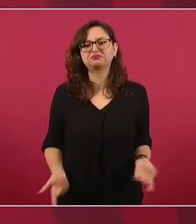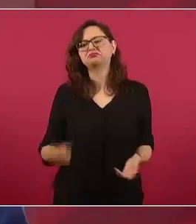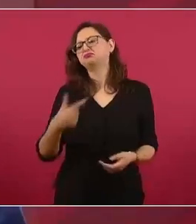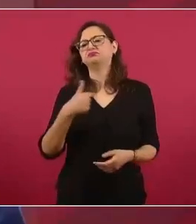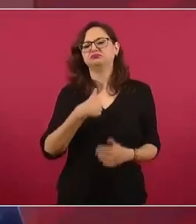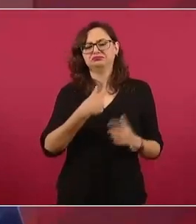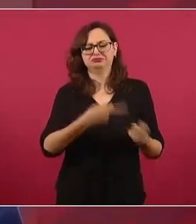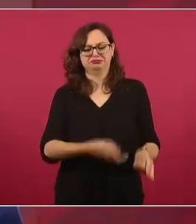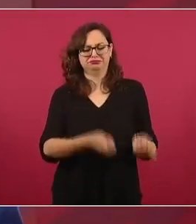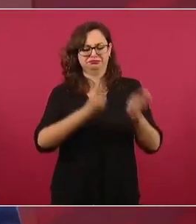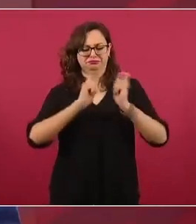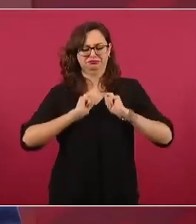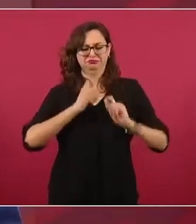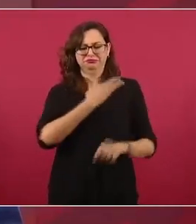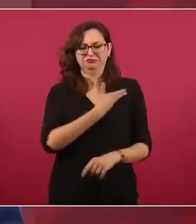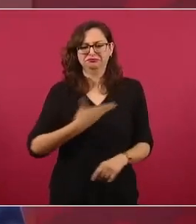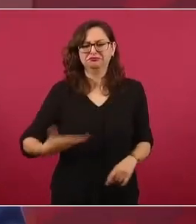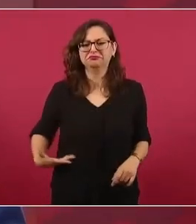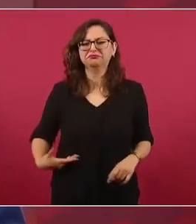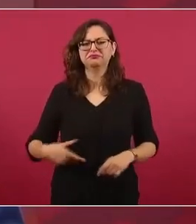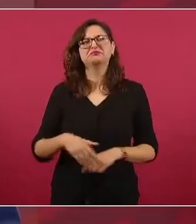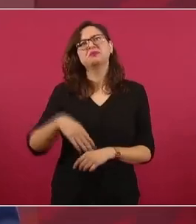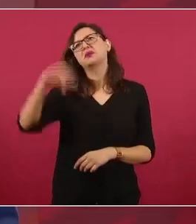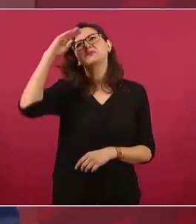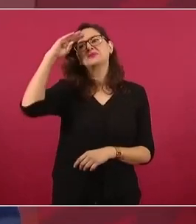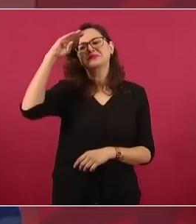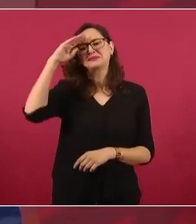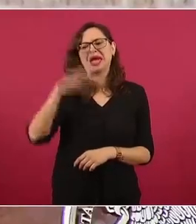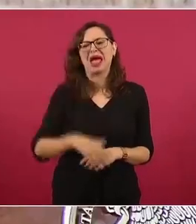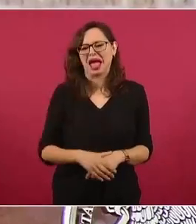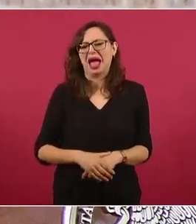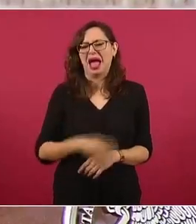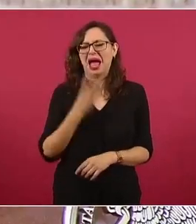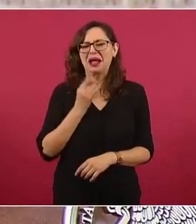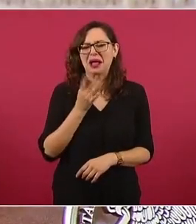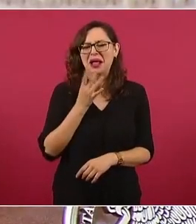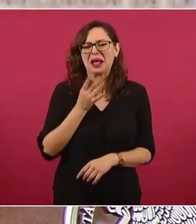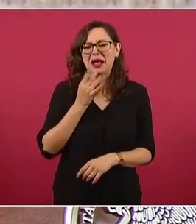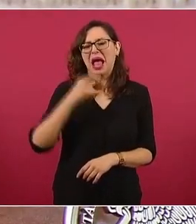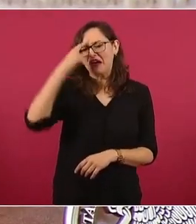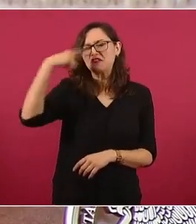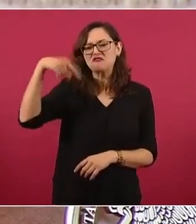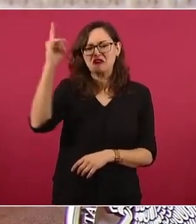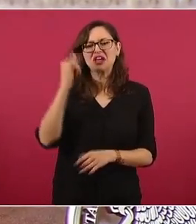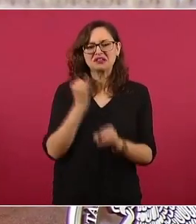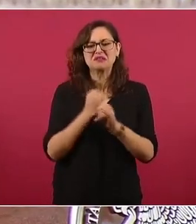pensamos que iba a ser papita.